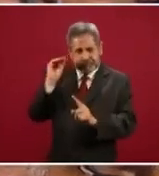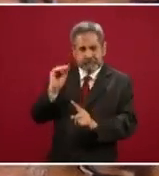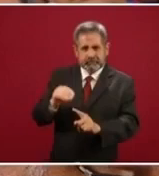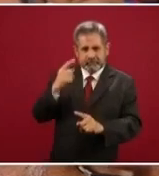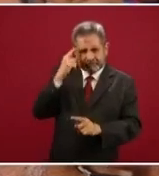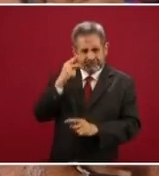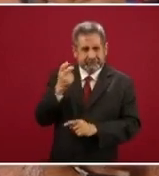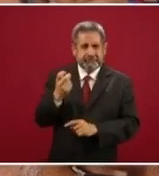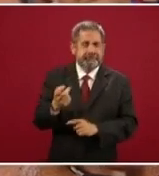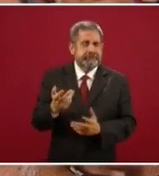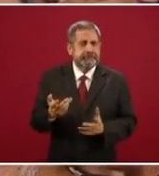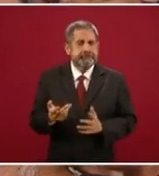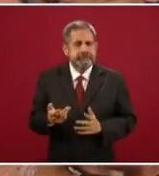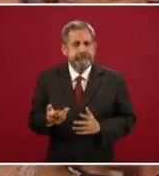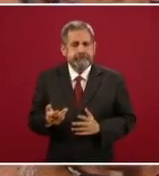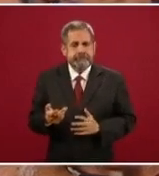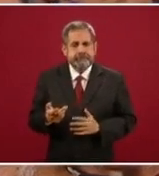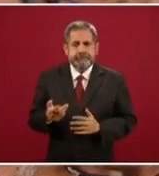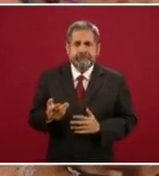de veras